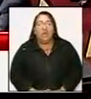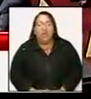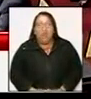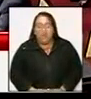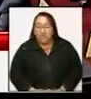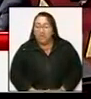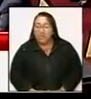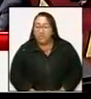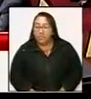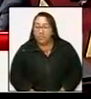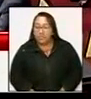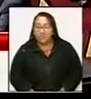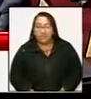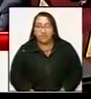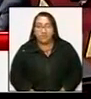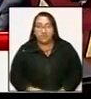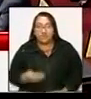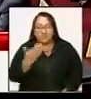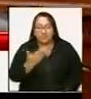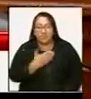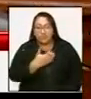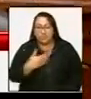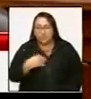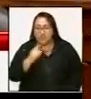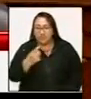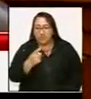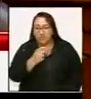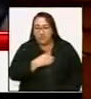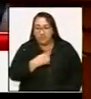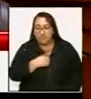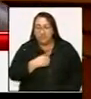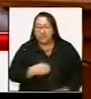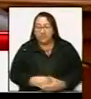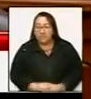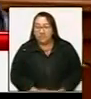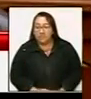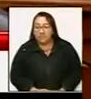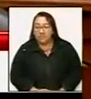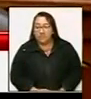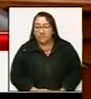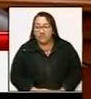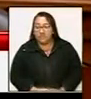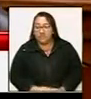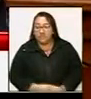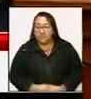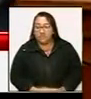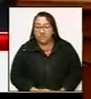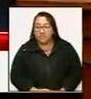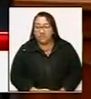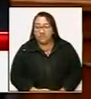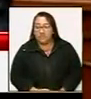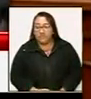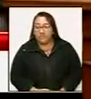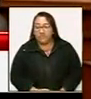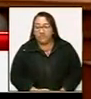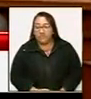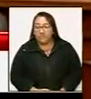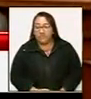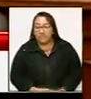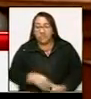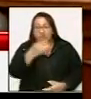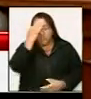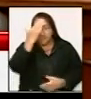Muchas gracias, señor presidente. Saludar al primer y a la ministra de la Mujer. Frente Amplio siempre va a